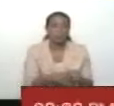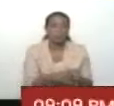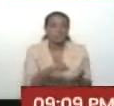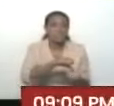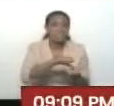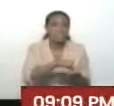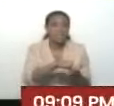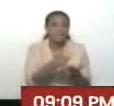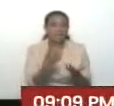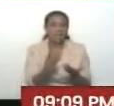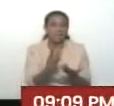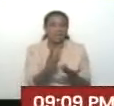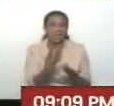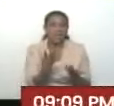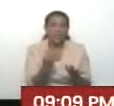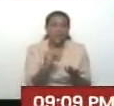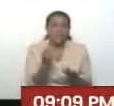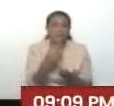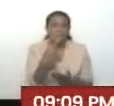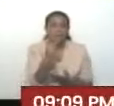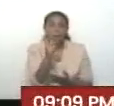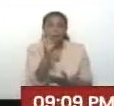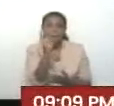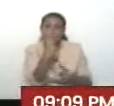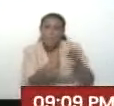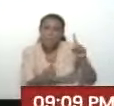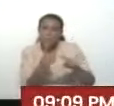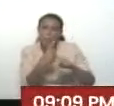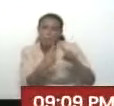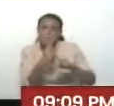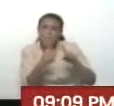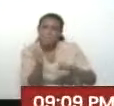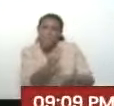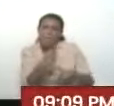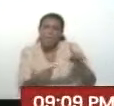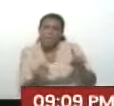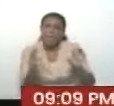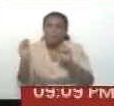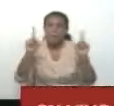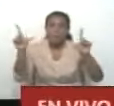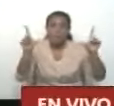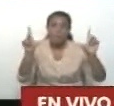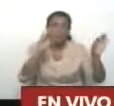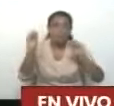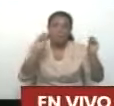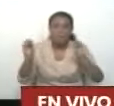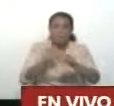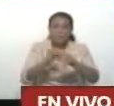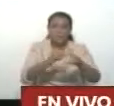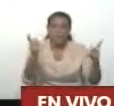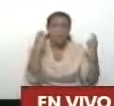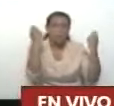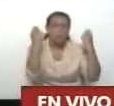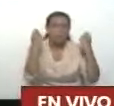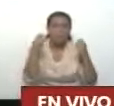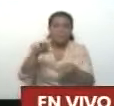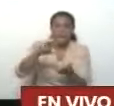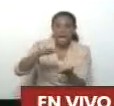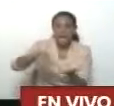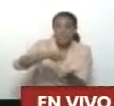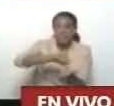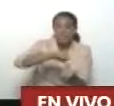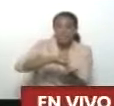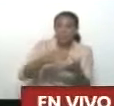estado casi más, un poco más de un mes y medio, dos pantallas anunciando el espectáculo y anunciando